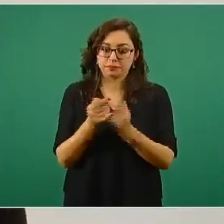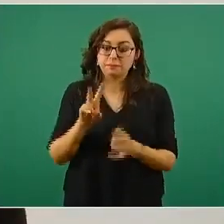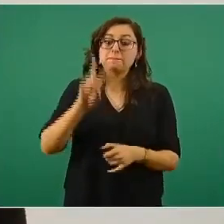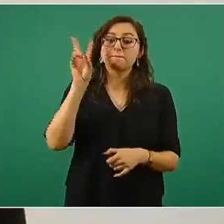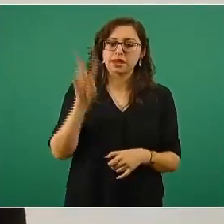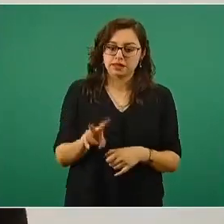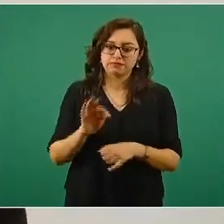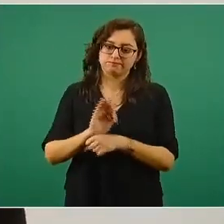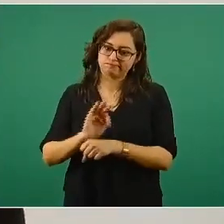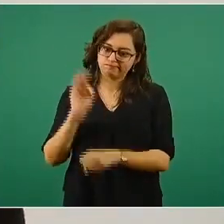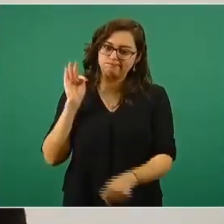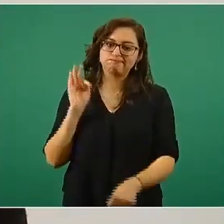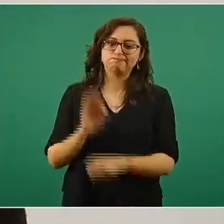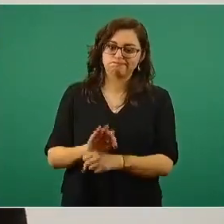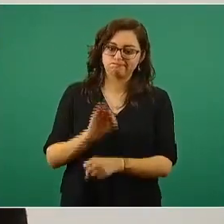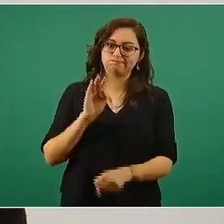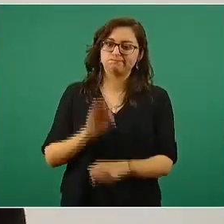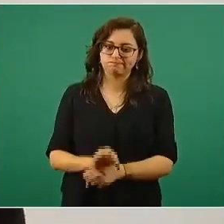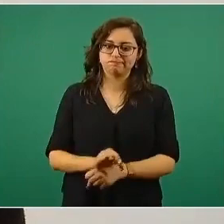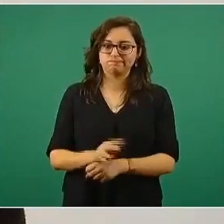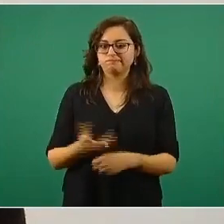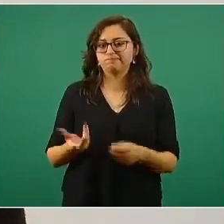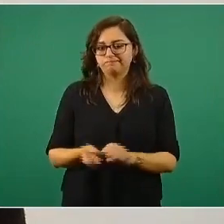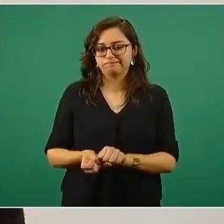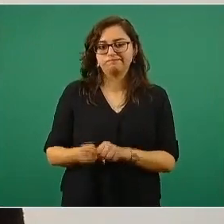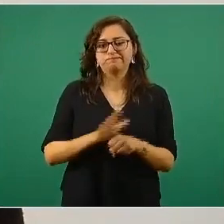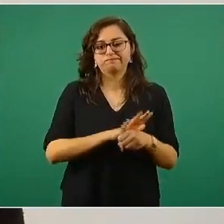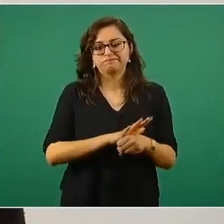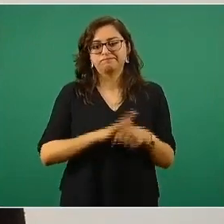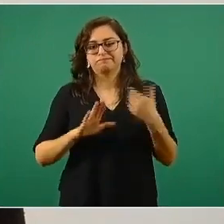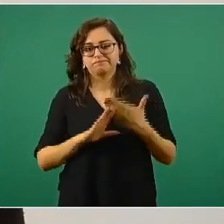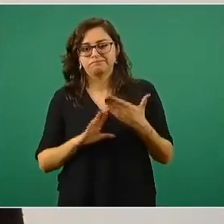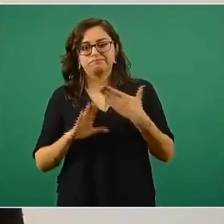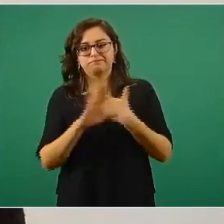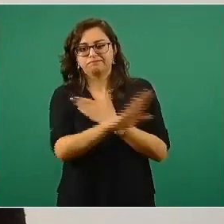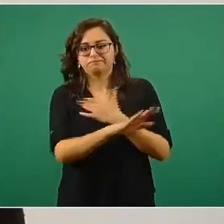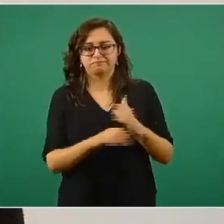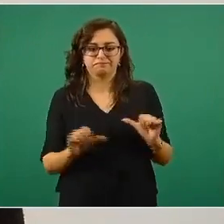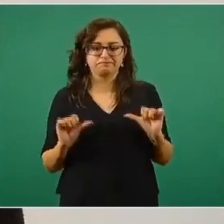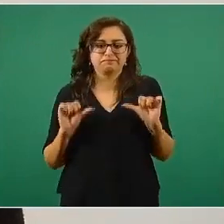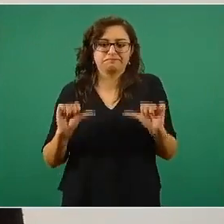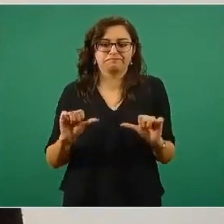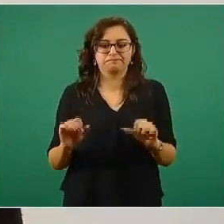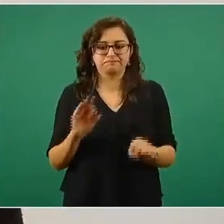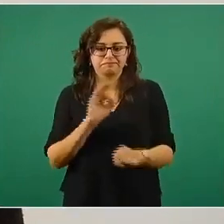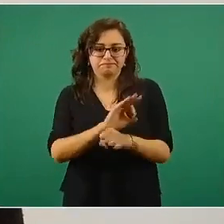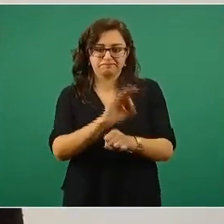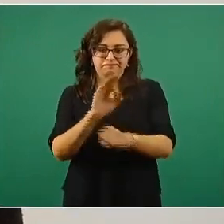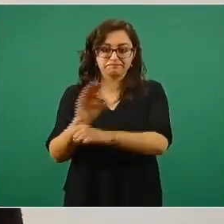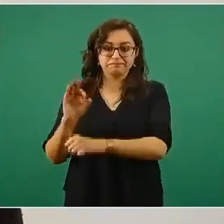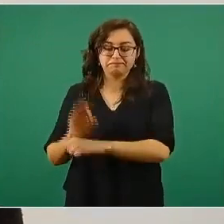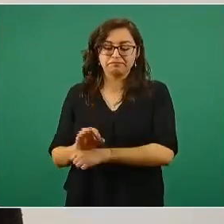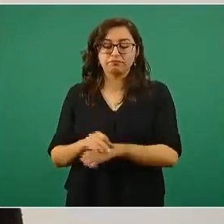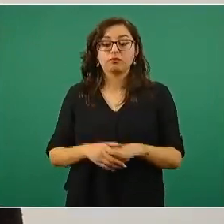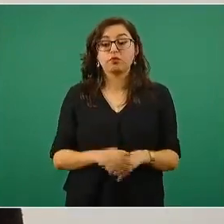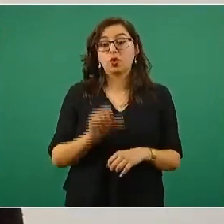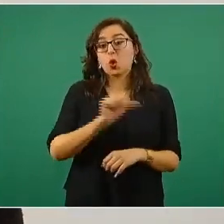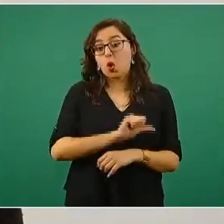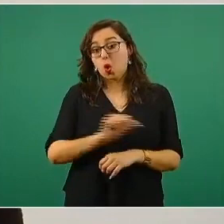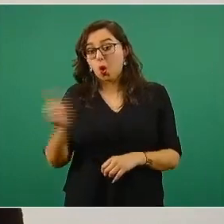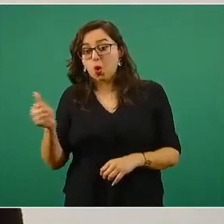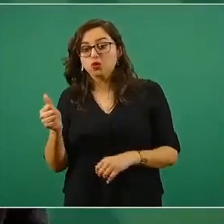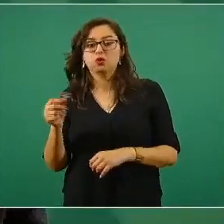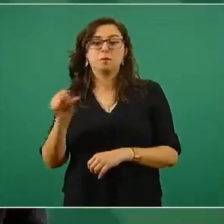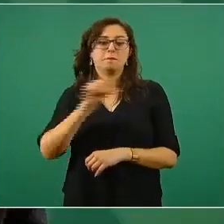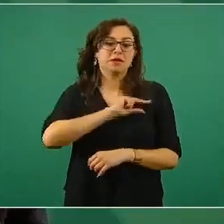comprobada una efectividad para lograr precisamente la protección ante la enfermedad. Cualquier otro tipo